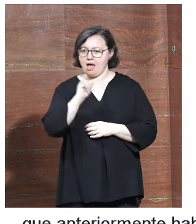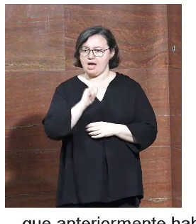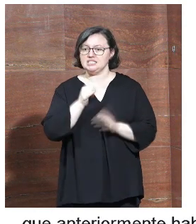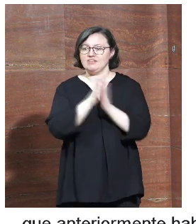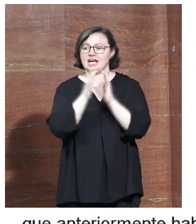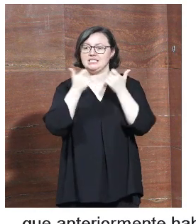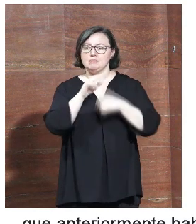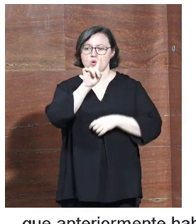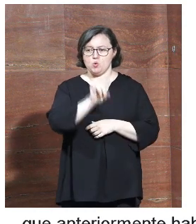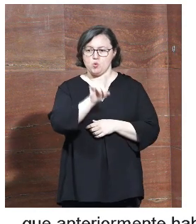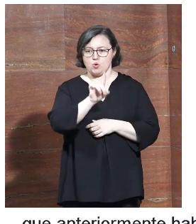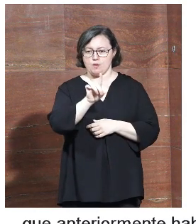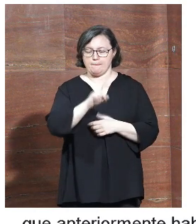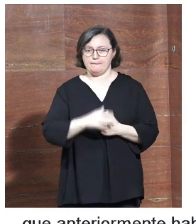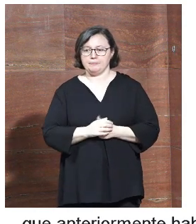del tipo 1.